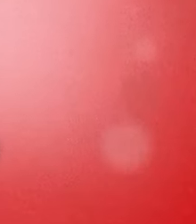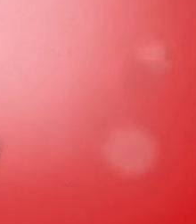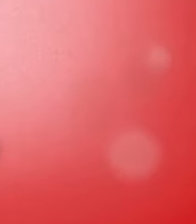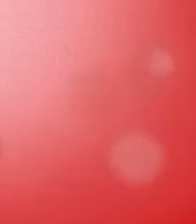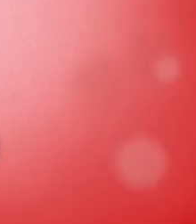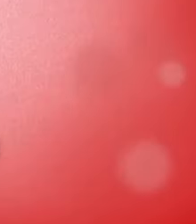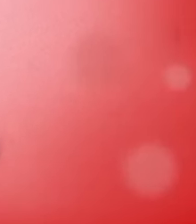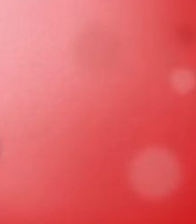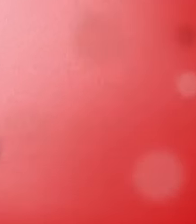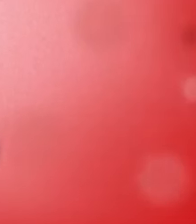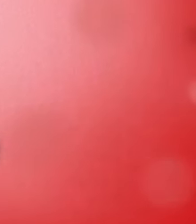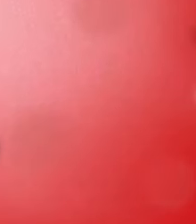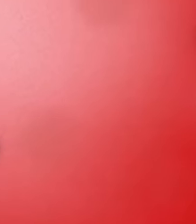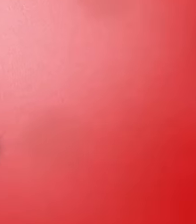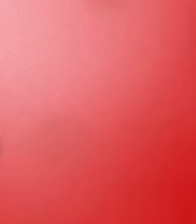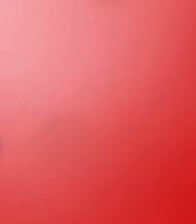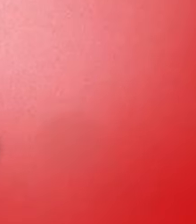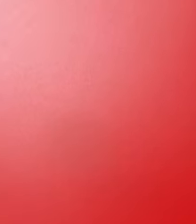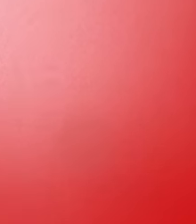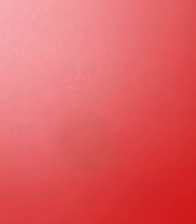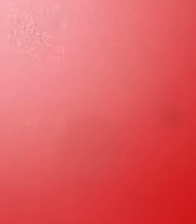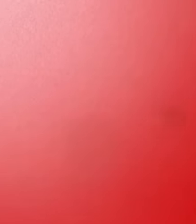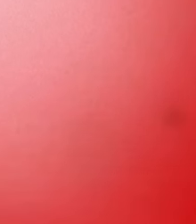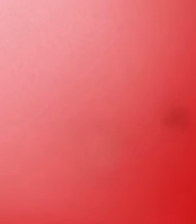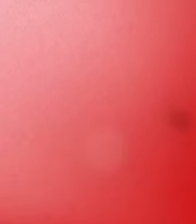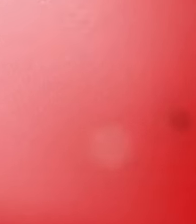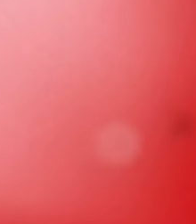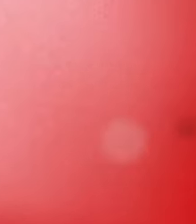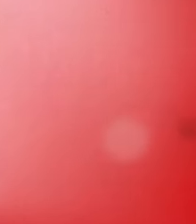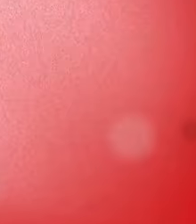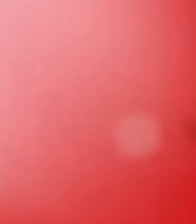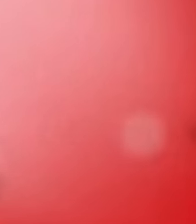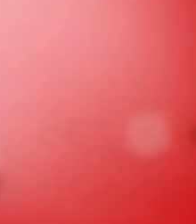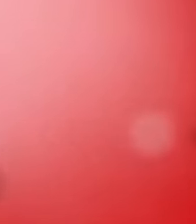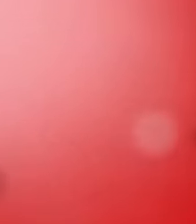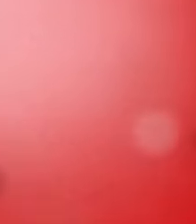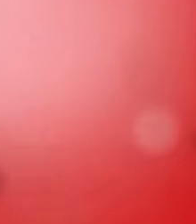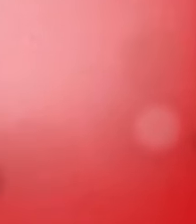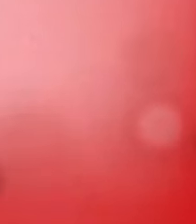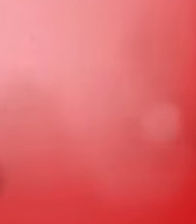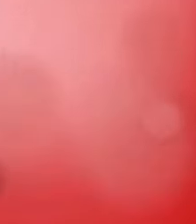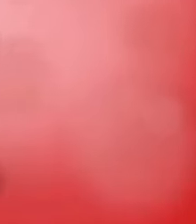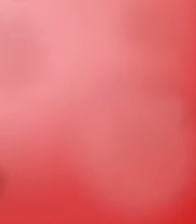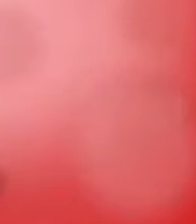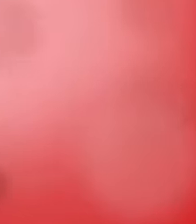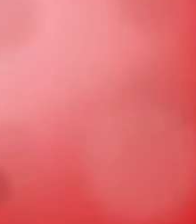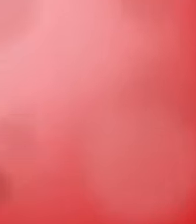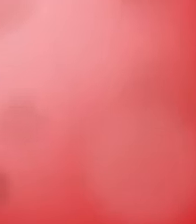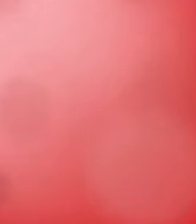Lagnimitsasi, shapo, wino, kisholewa, nozaka, pampa, estetik.